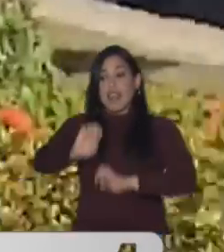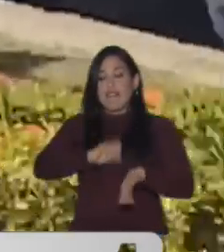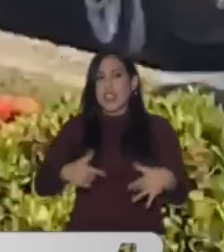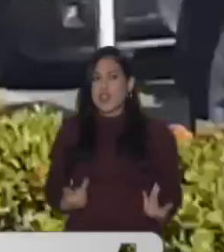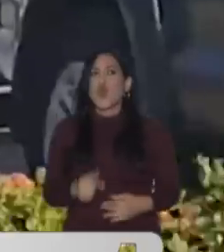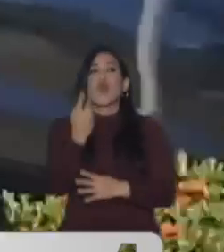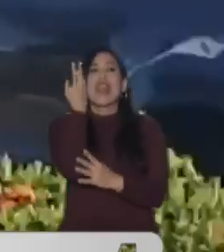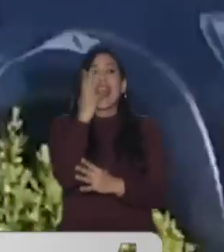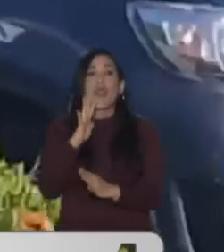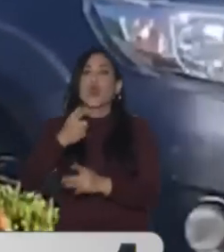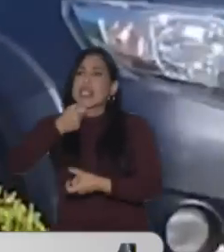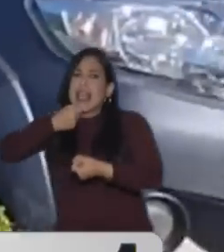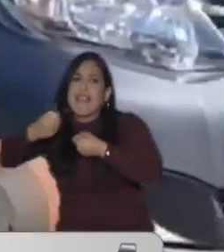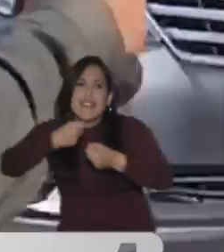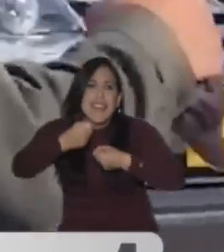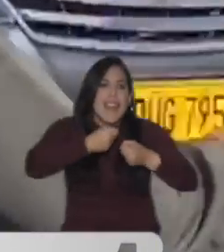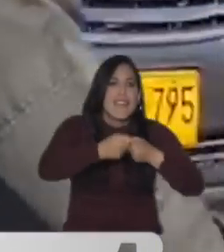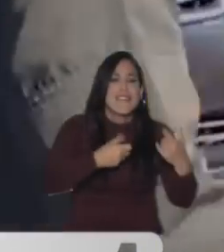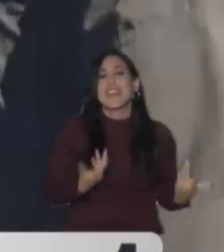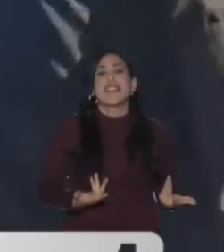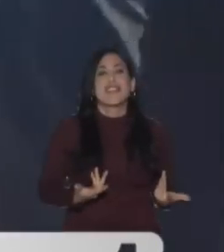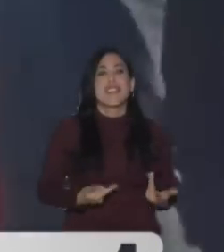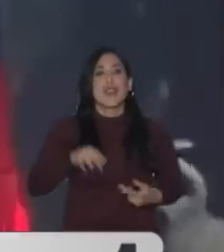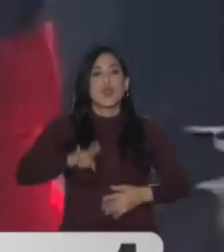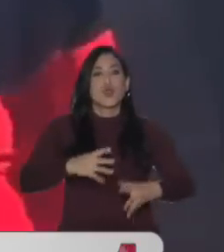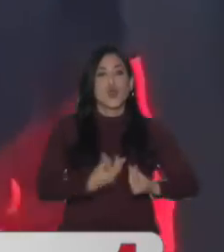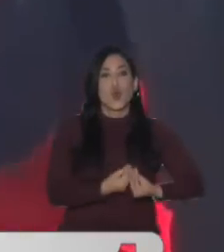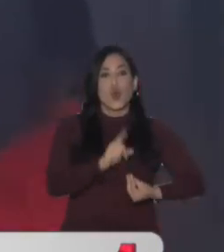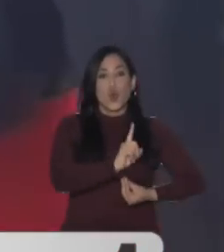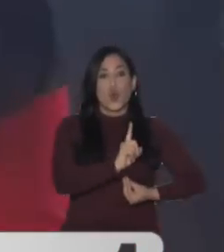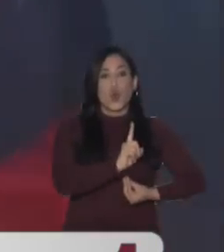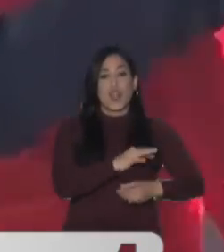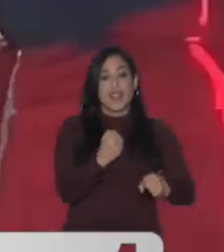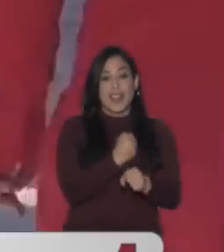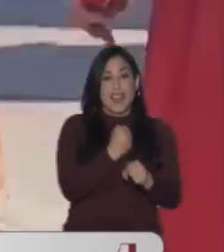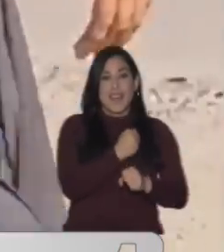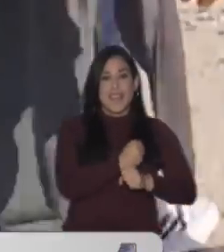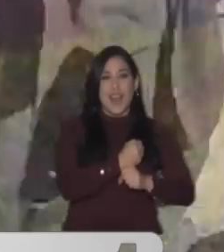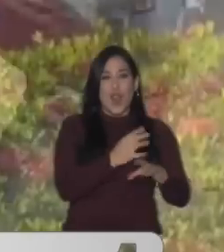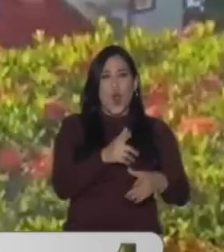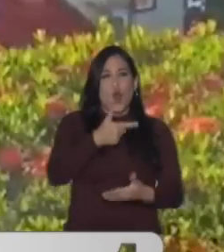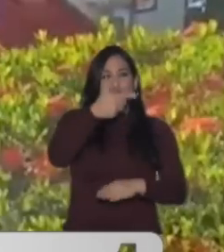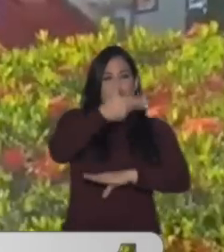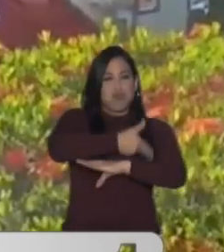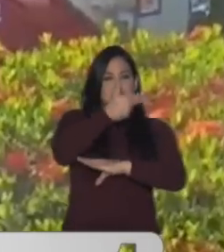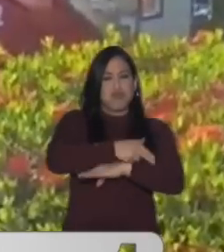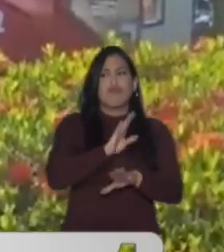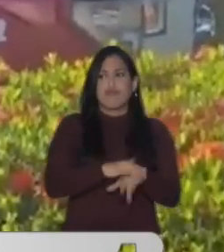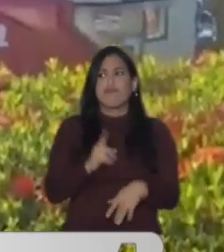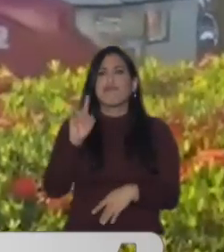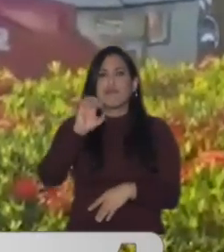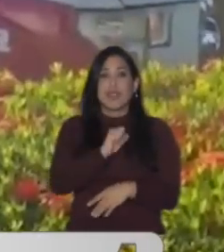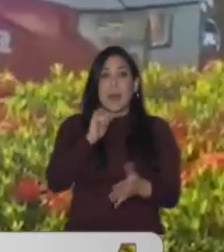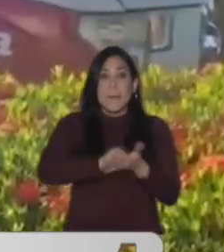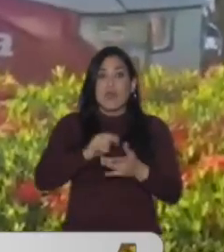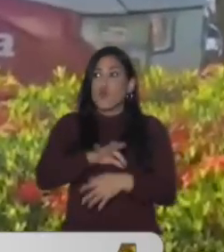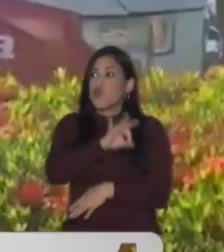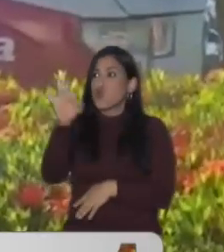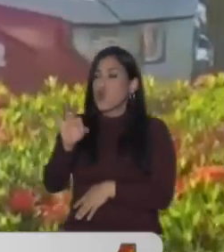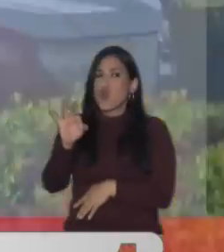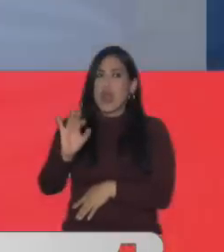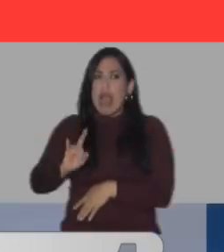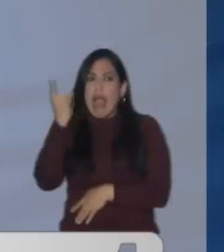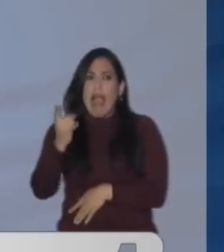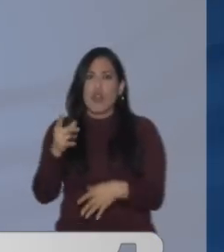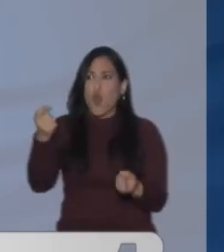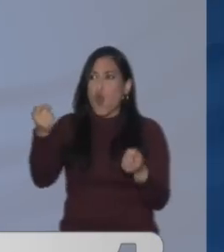de 14 entrevistas, entre ellas una de un trabajador de la bomba que manifestó que en el lugar nunca se había hecho